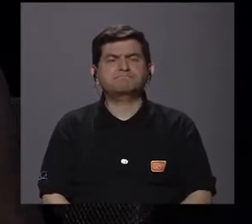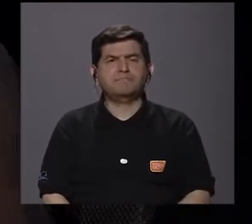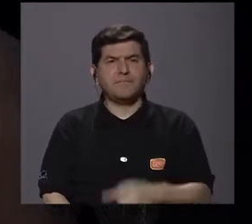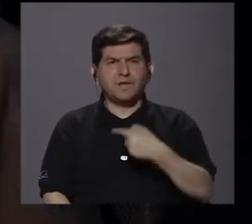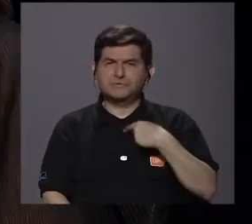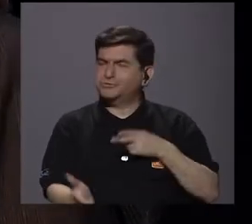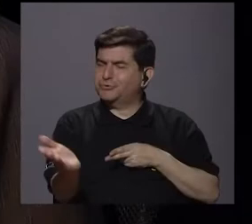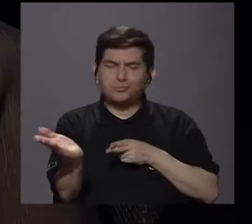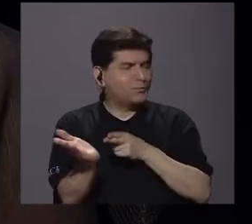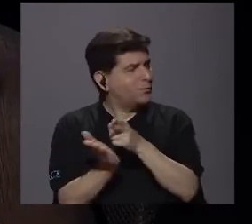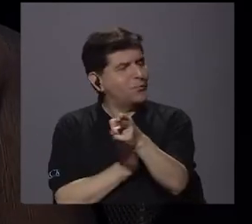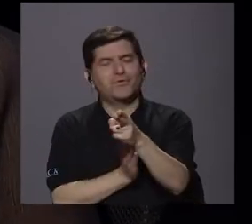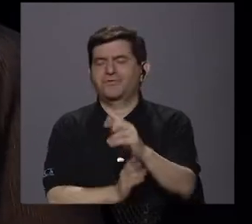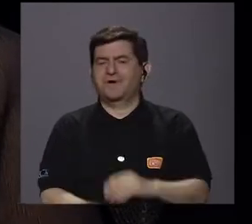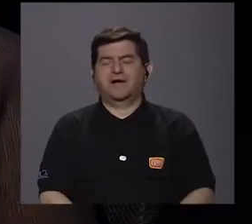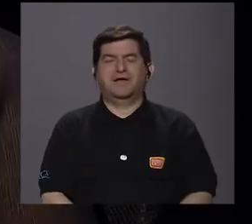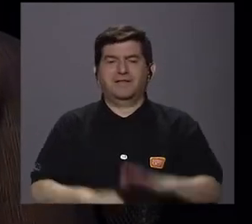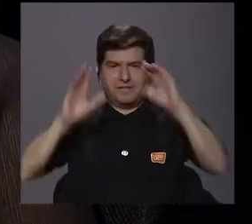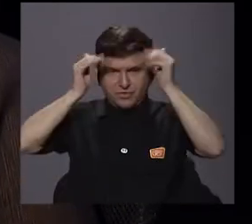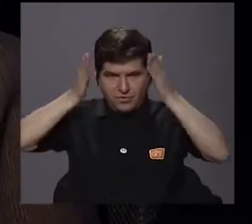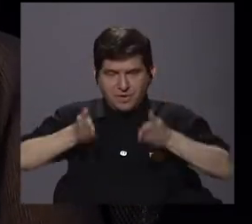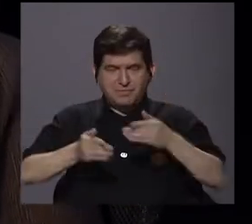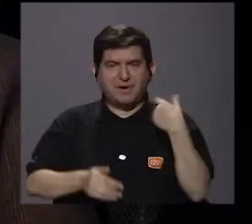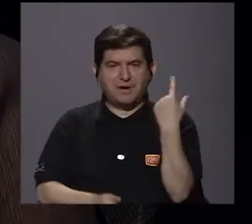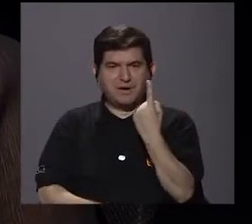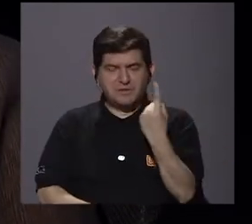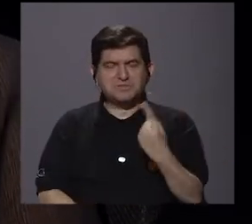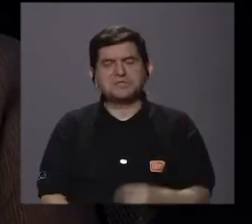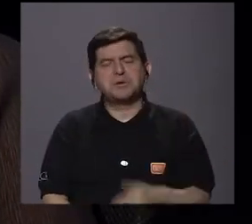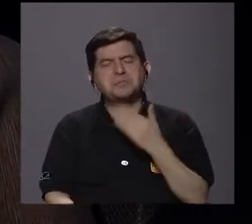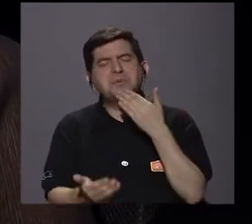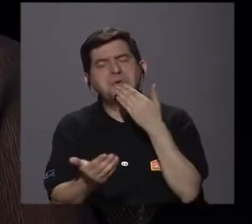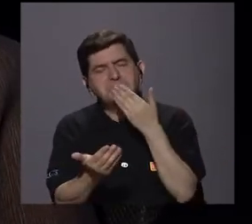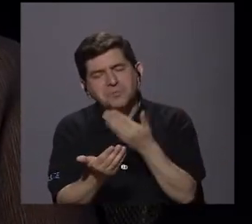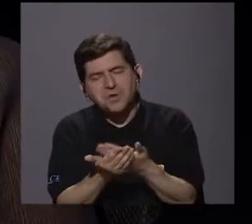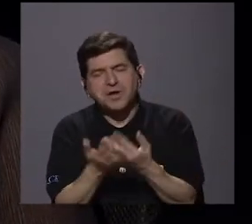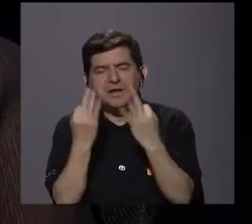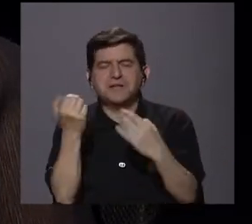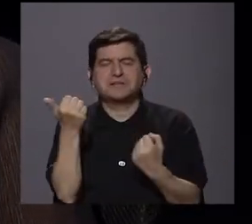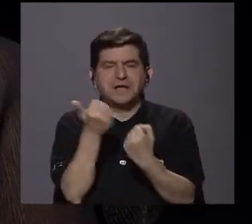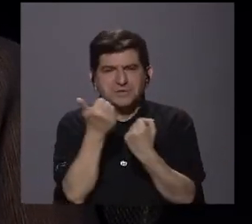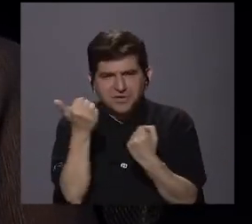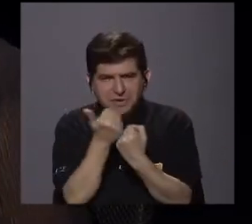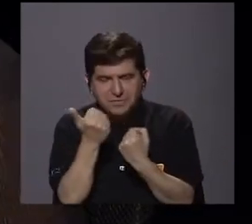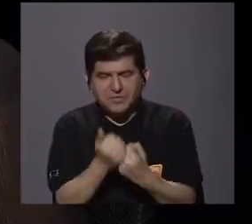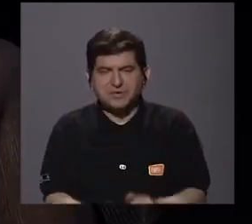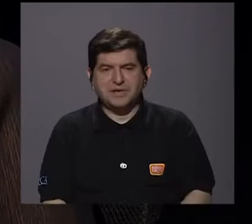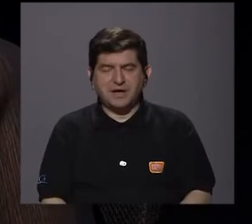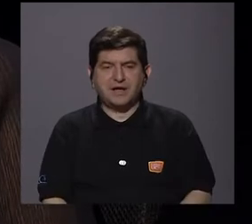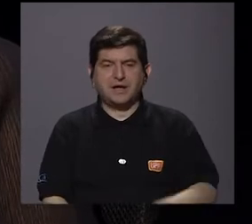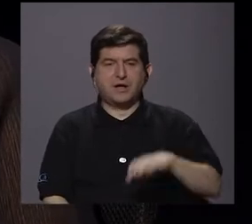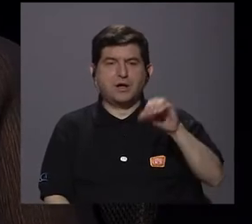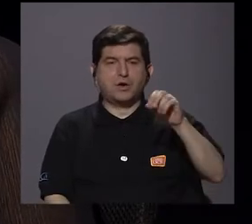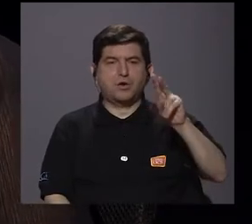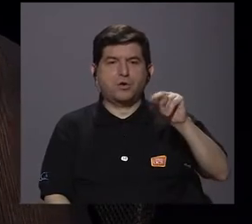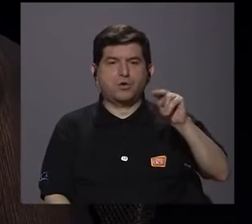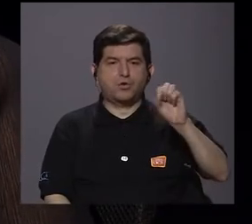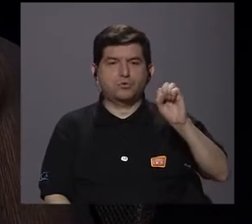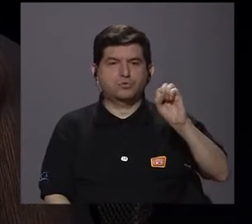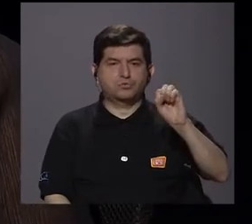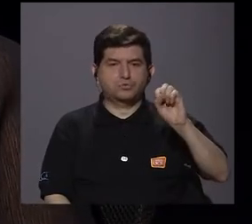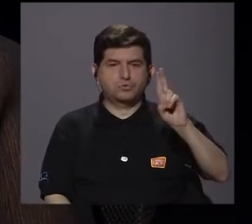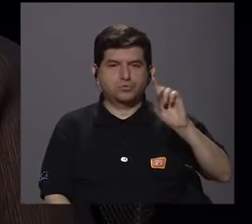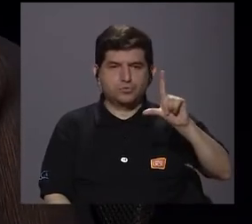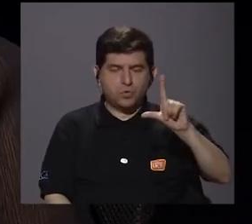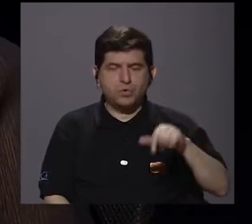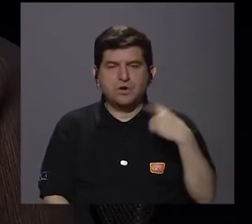Bueno, tengo que ser muy honesta. El señor embajador siempre fue más amable, trató de apoyarme más. El señor cónsul